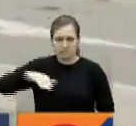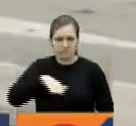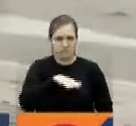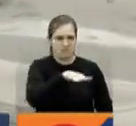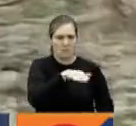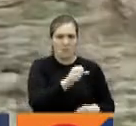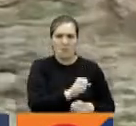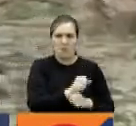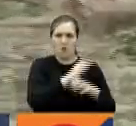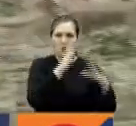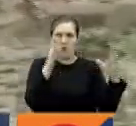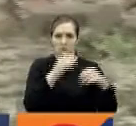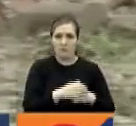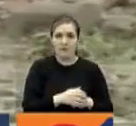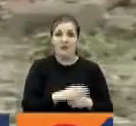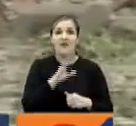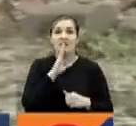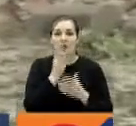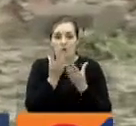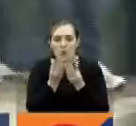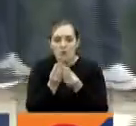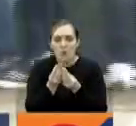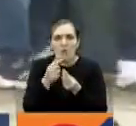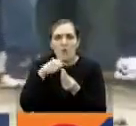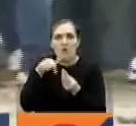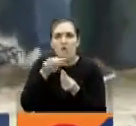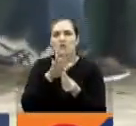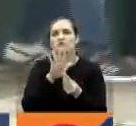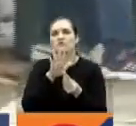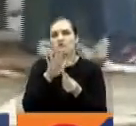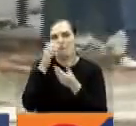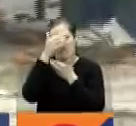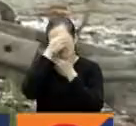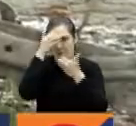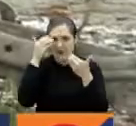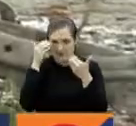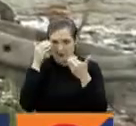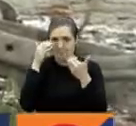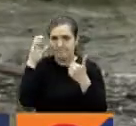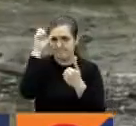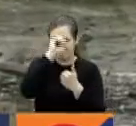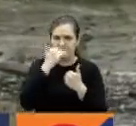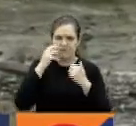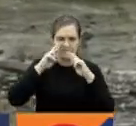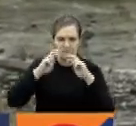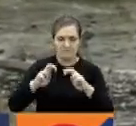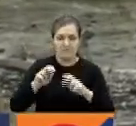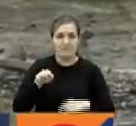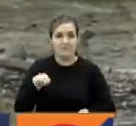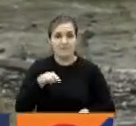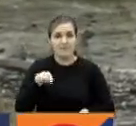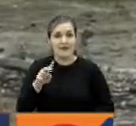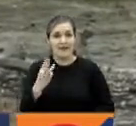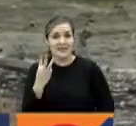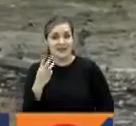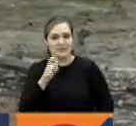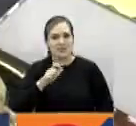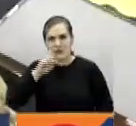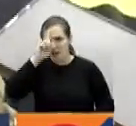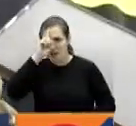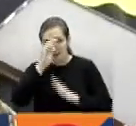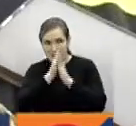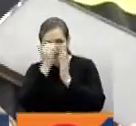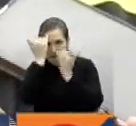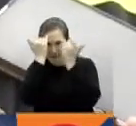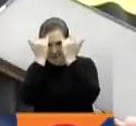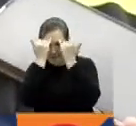fue atribuido al grupo Dagoberto Ramos de las disidencias de las FARC. De acuerdo con las investigaciones, 3 de sus cabecillas serían los autores intelectuales.